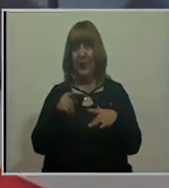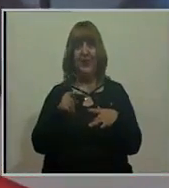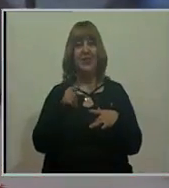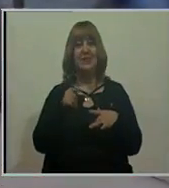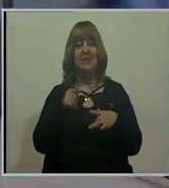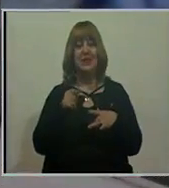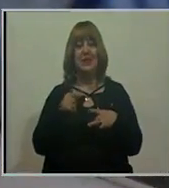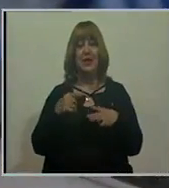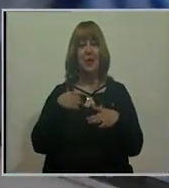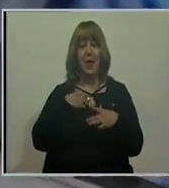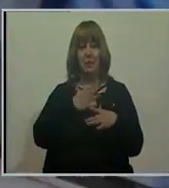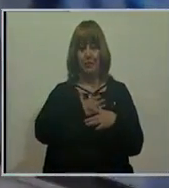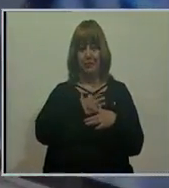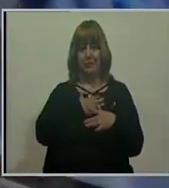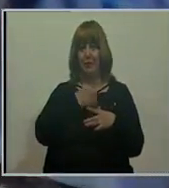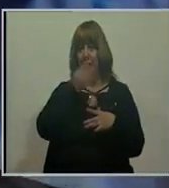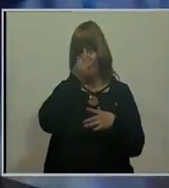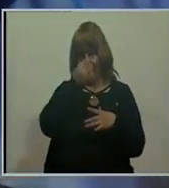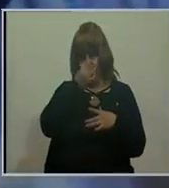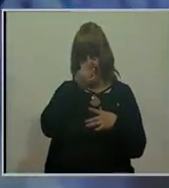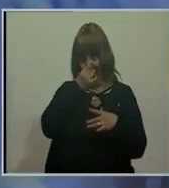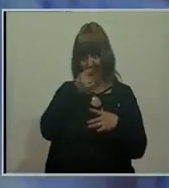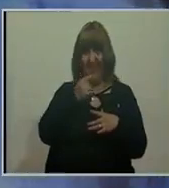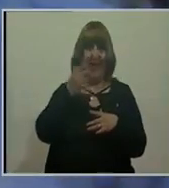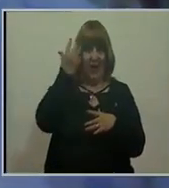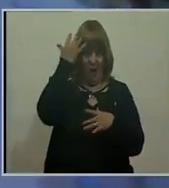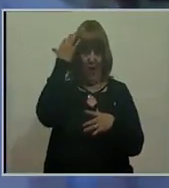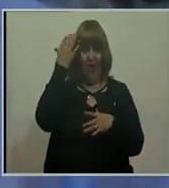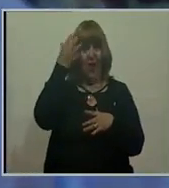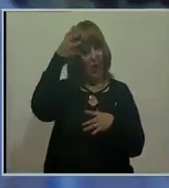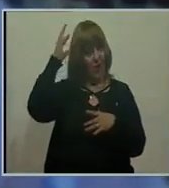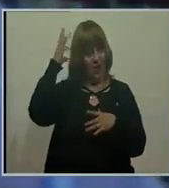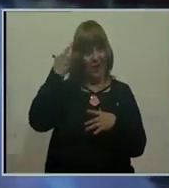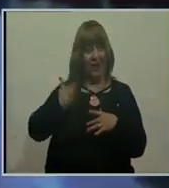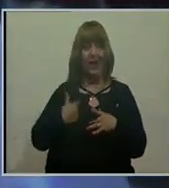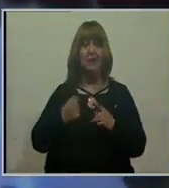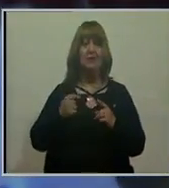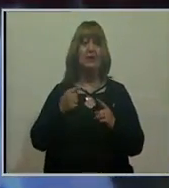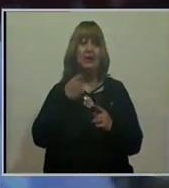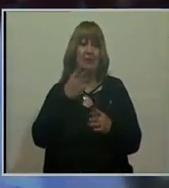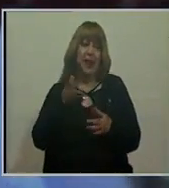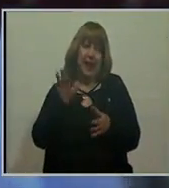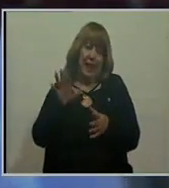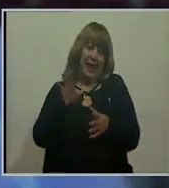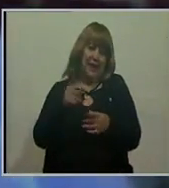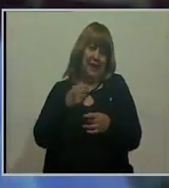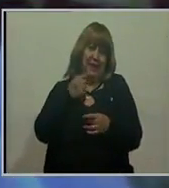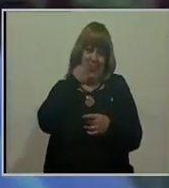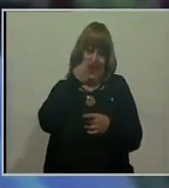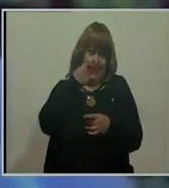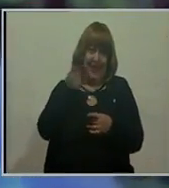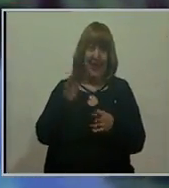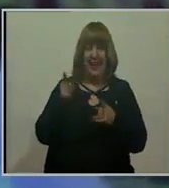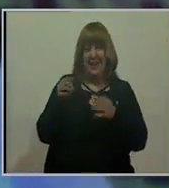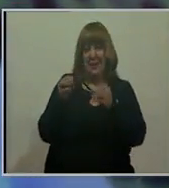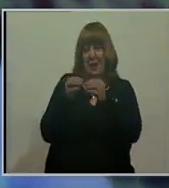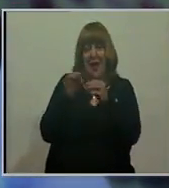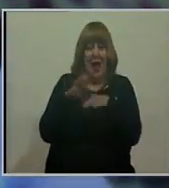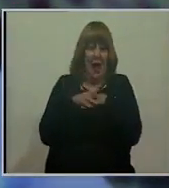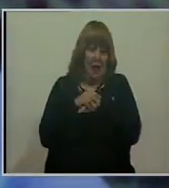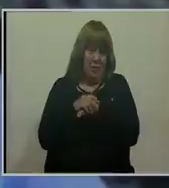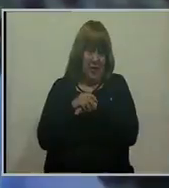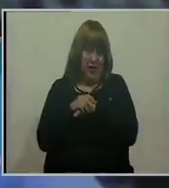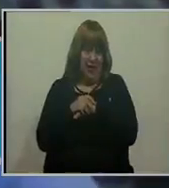bichos, ¿eh? Terrible, Pedro, pero Pedro, a Pedro no le importa. Porque, viste, los amigos te dicen, estás enfermo, vení que te apapacho. Olvídate,